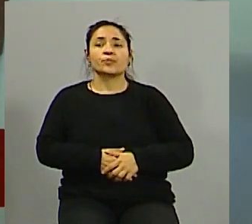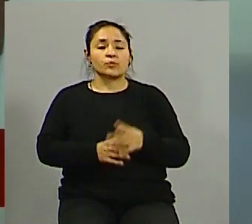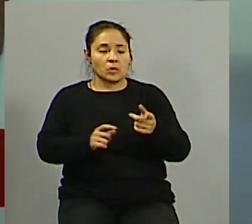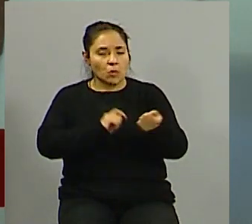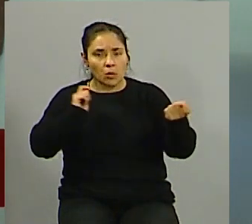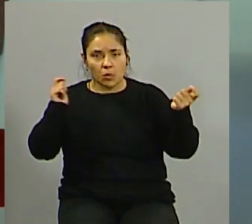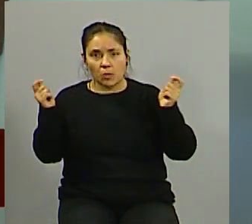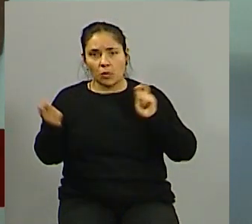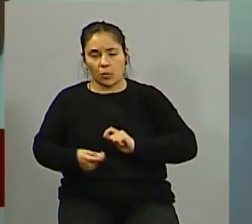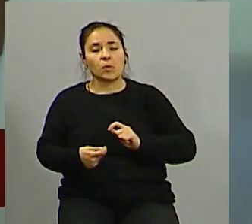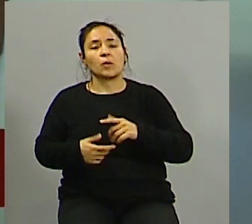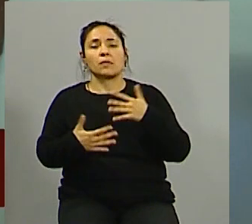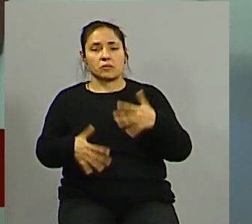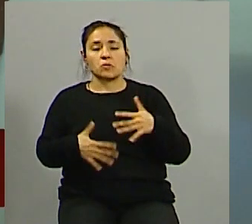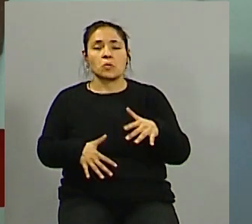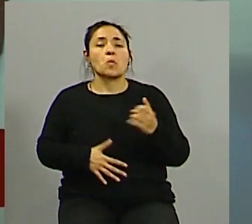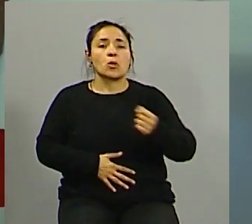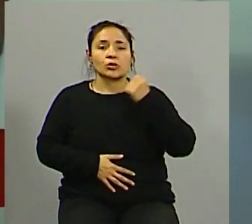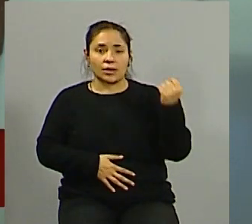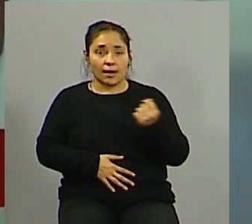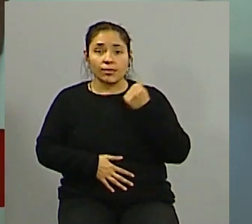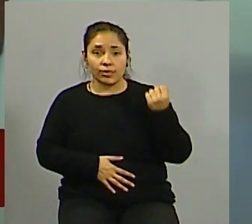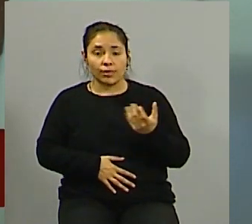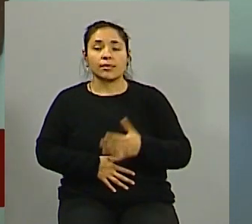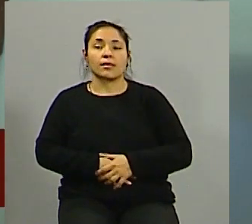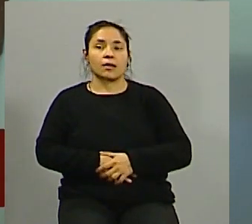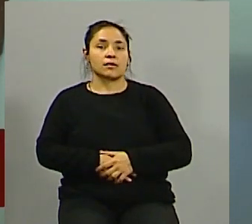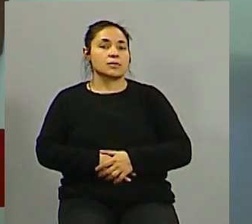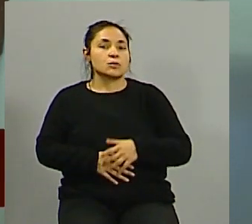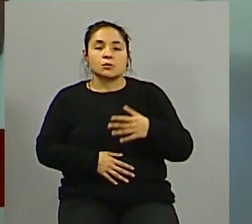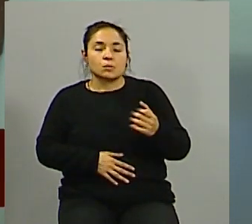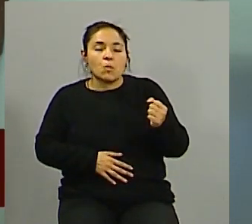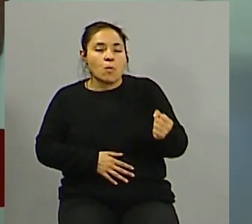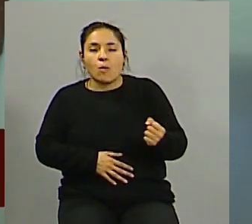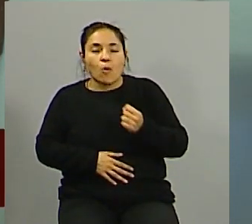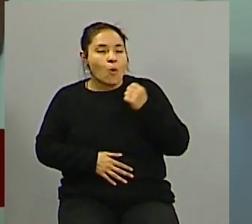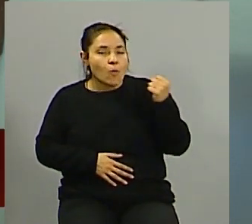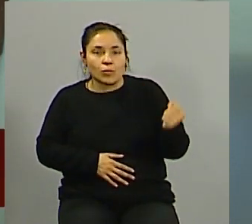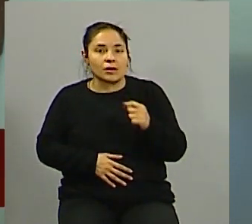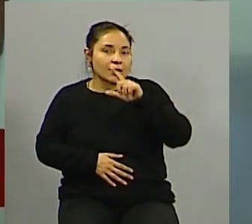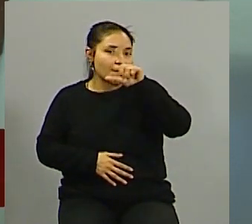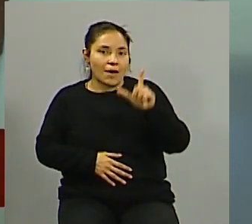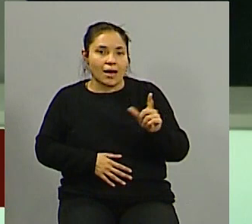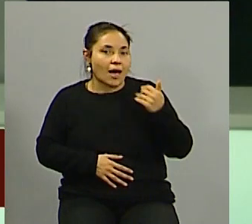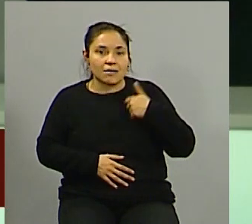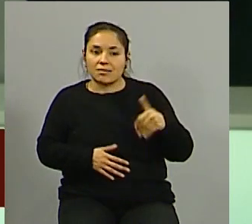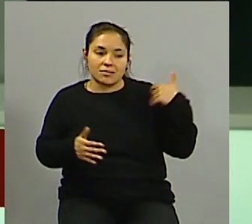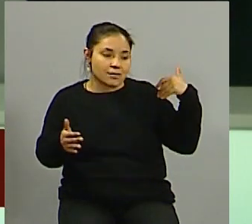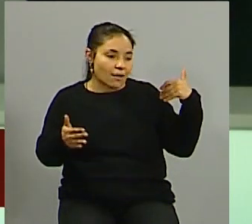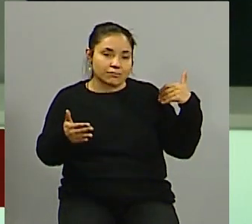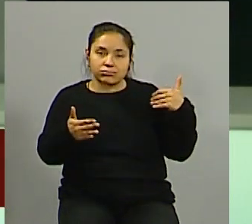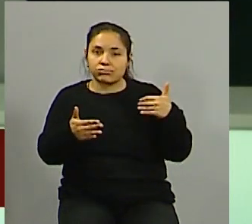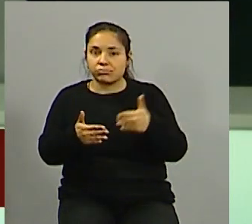cambio muy importante e imprescindible, digamos, ¿no? Para pensar en la Argentina de hoy, que